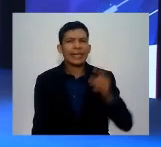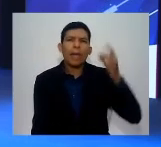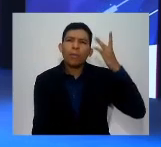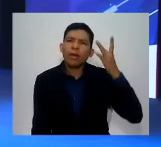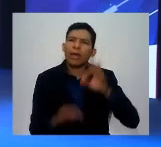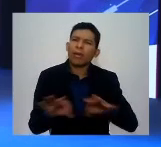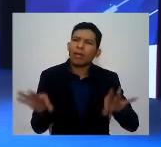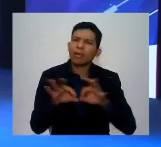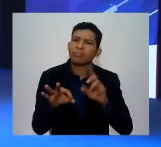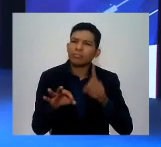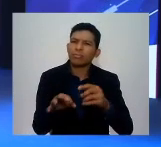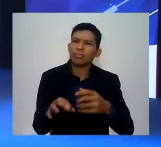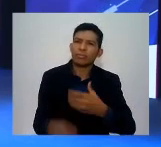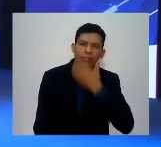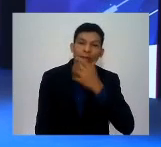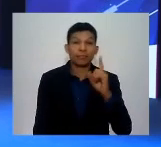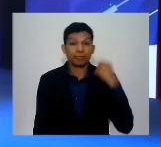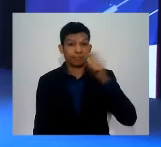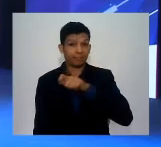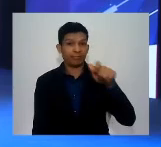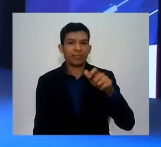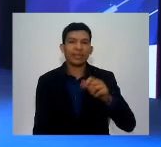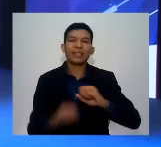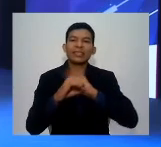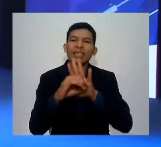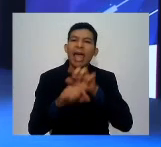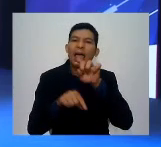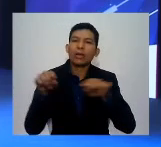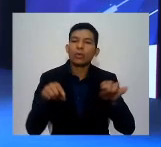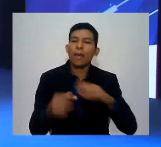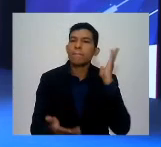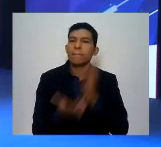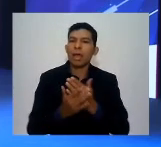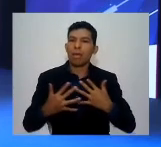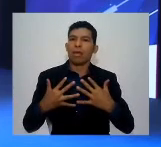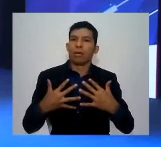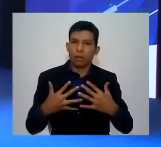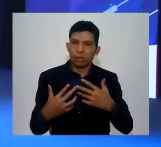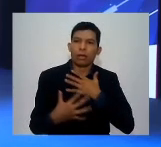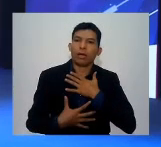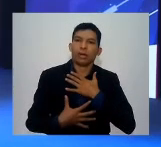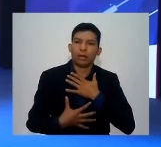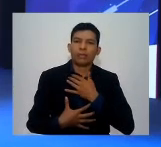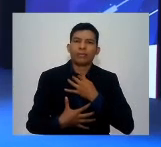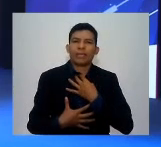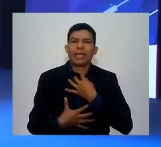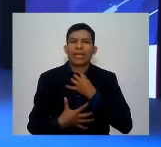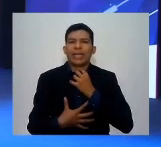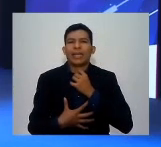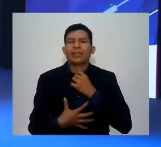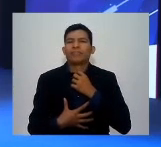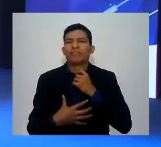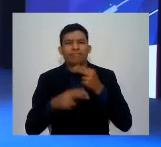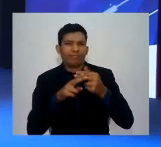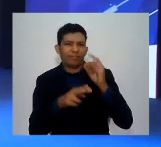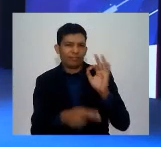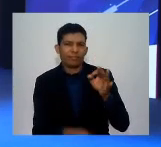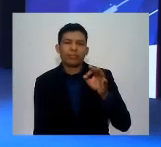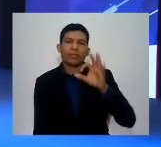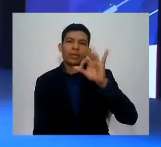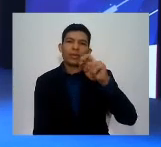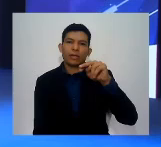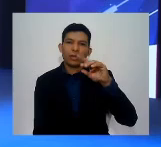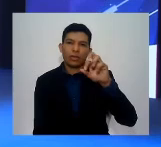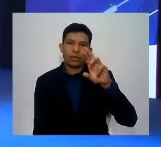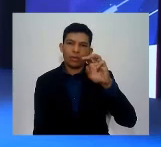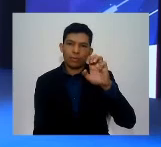estar en forma. Vamos a hacer ejercicio, vamos a hacer muchas cosas que nos van a mantener en forma. Todos esos avances de la medicina han ido de la mano con